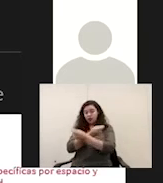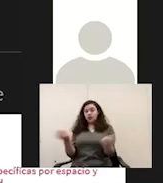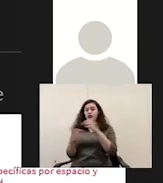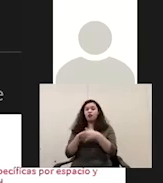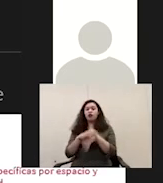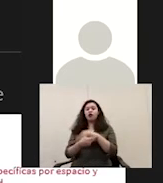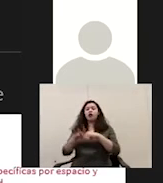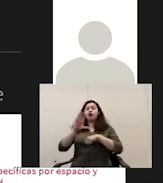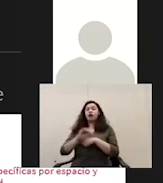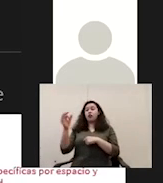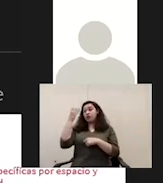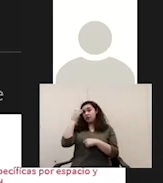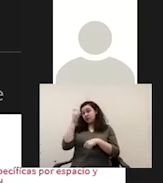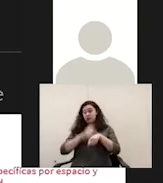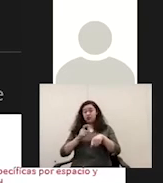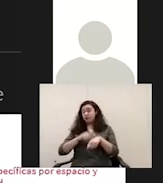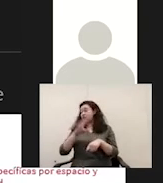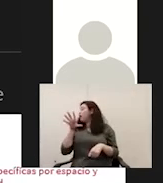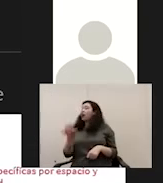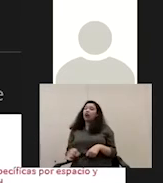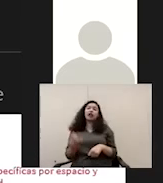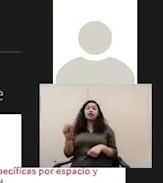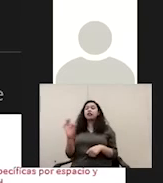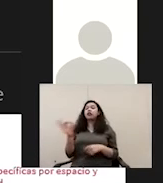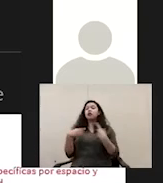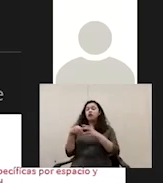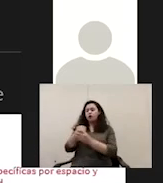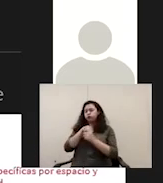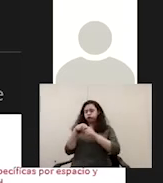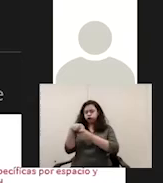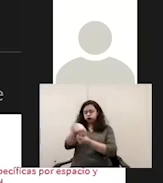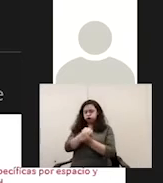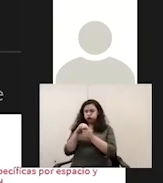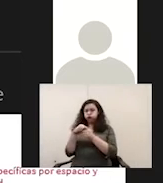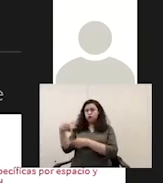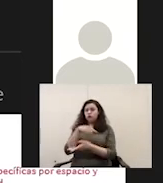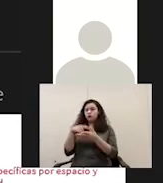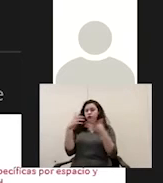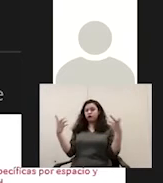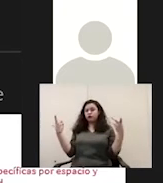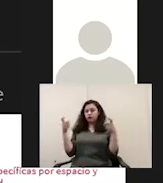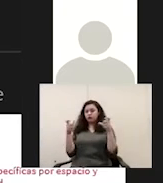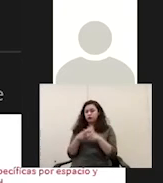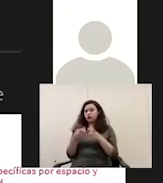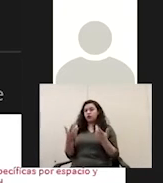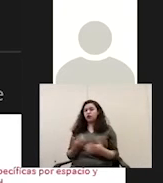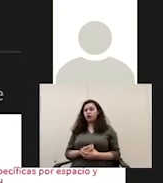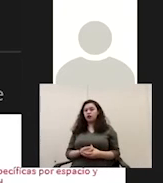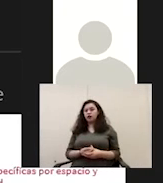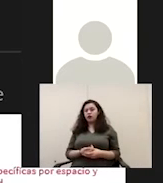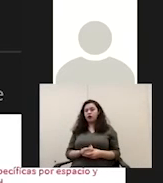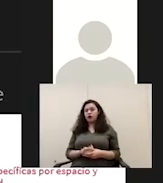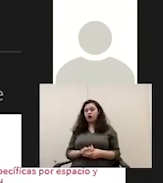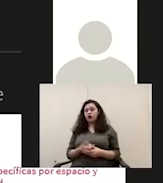puede por tiempos, porque a lo mejor el aforo es muchísimo y el espacio es muy pequeño, pues bueno, que se desinfecten